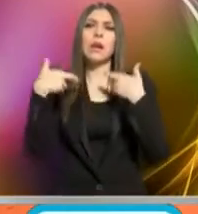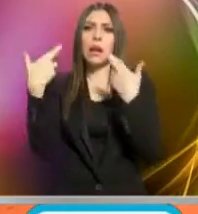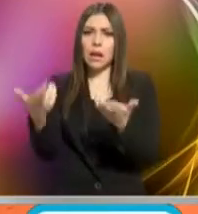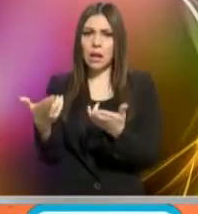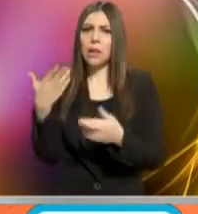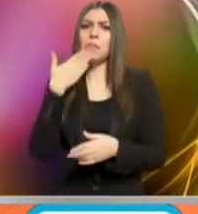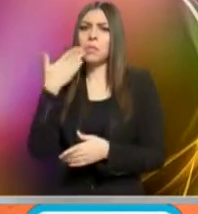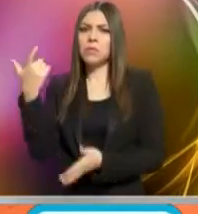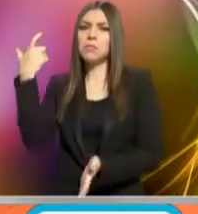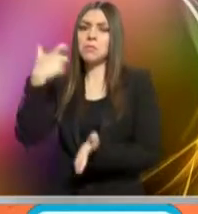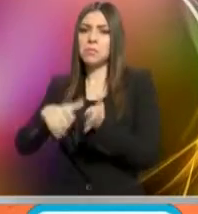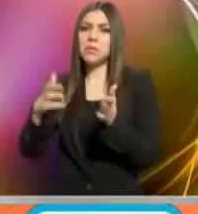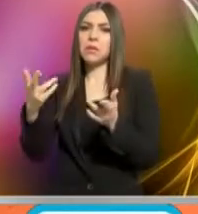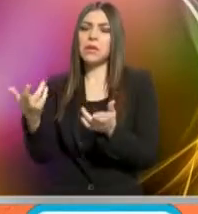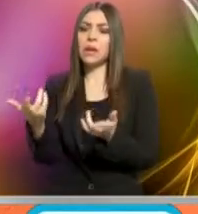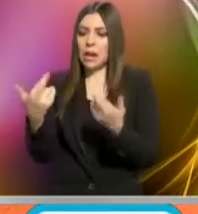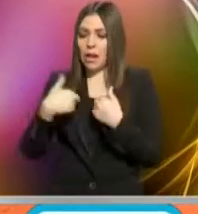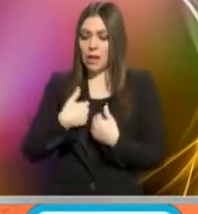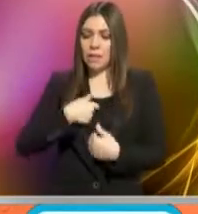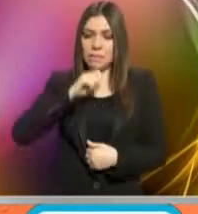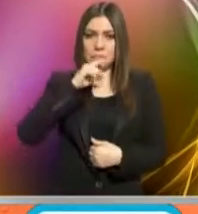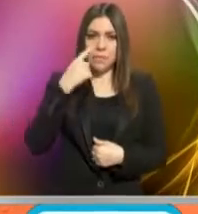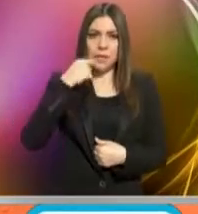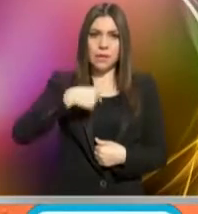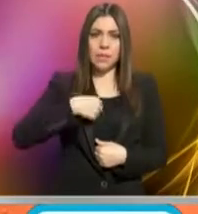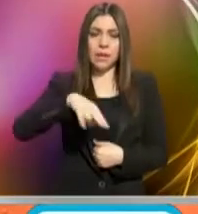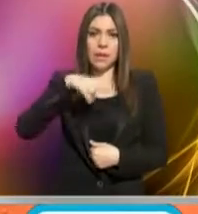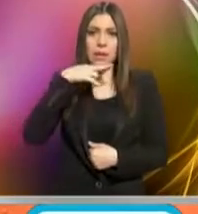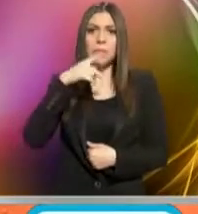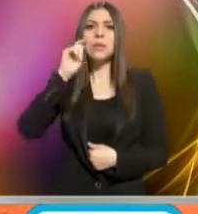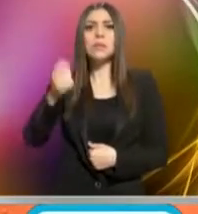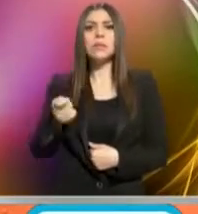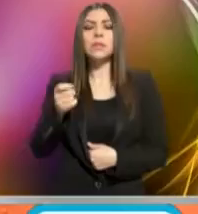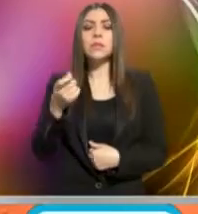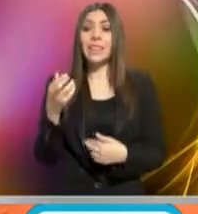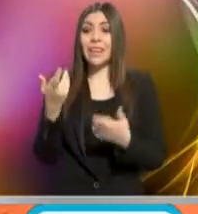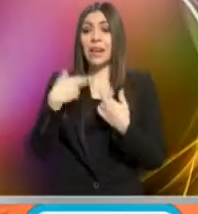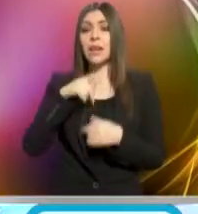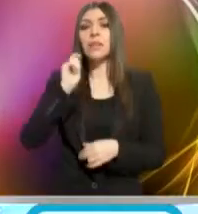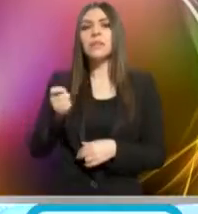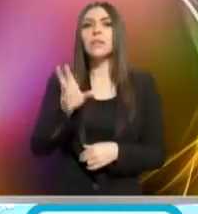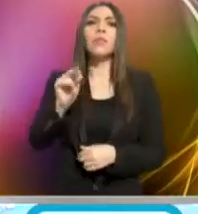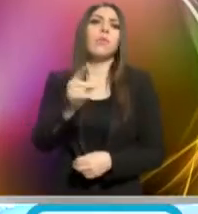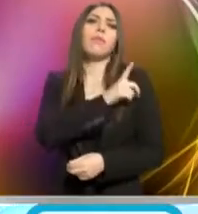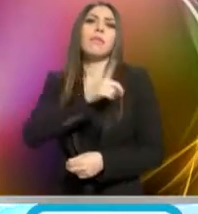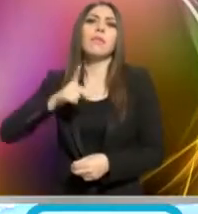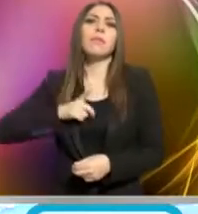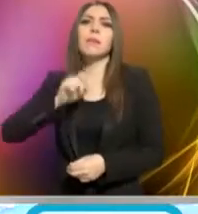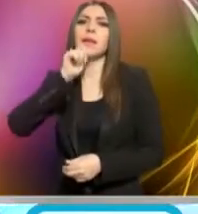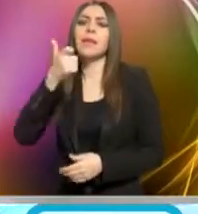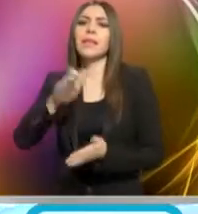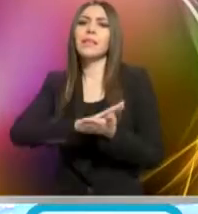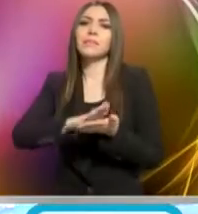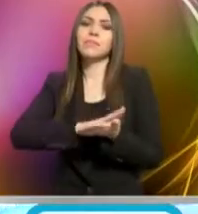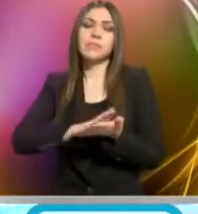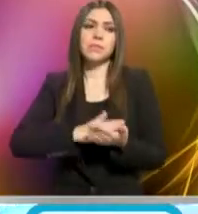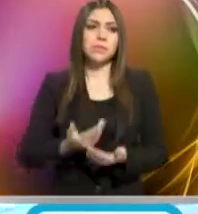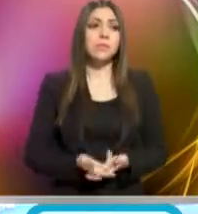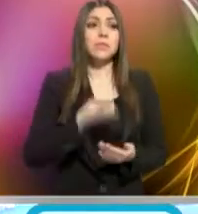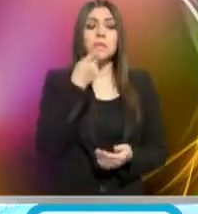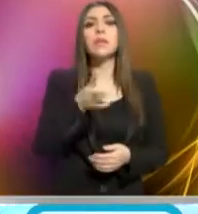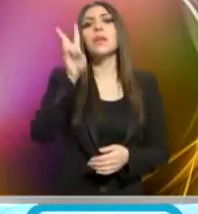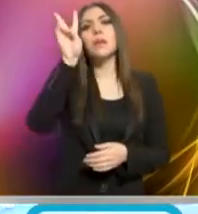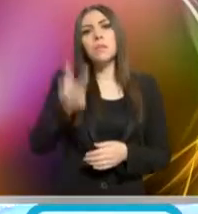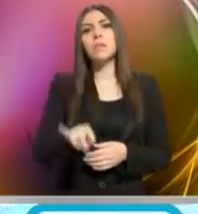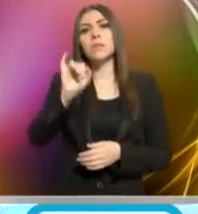regalo de Navidad, y un buen regalo de Navidad es no tener deudas. Híjole, qué buen consejo, porque efectivamente, como nos emocionamos,